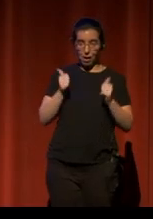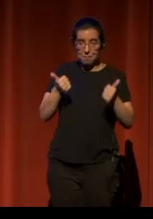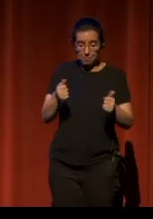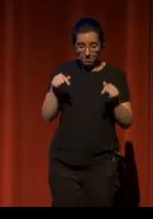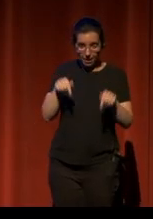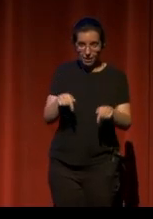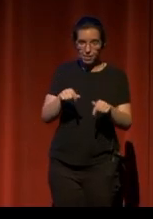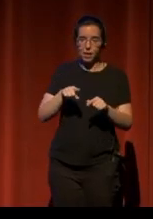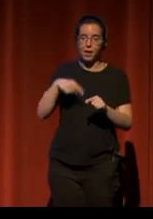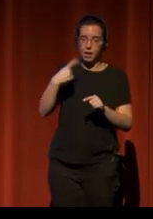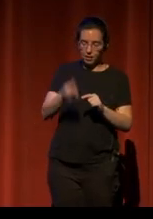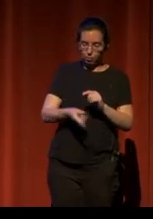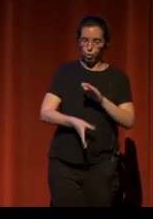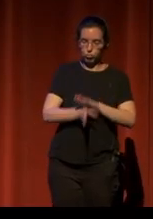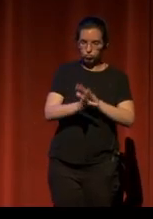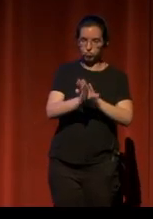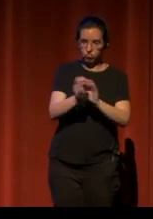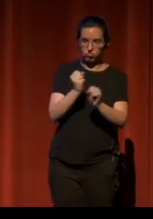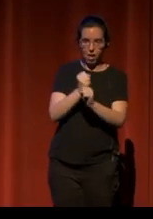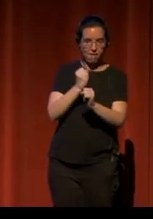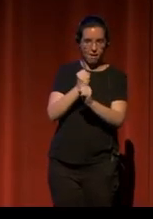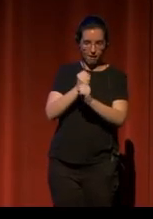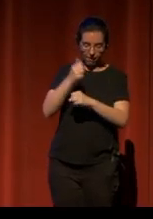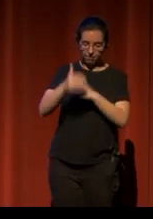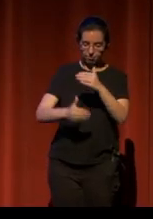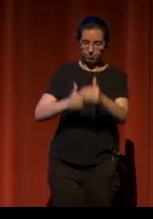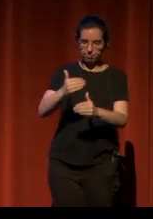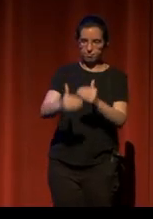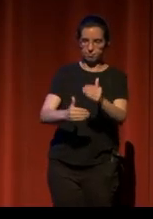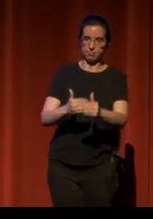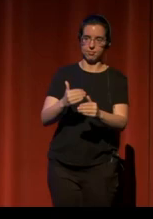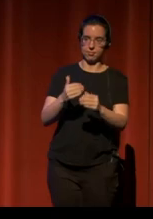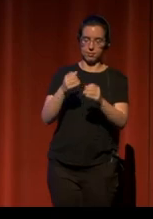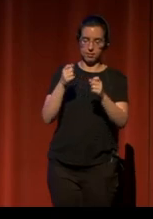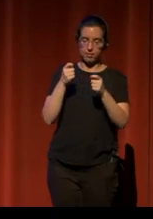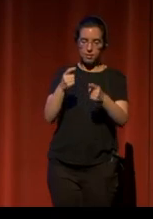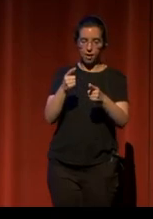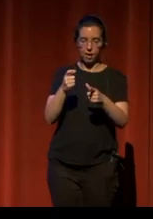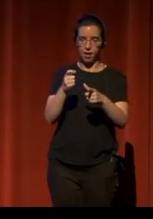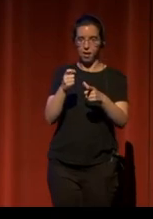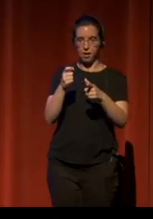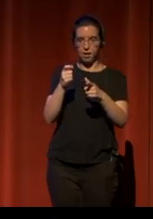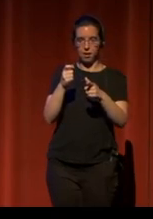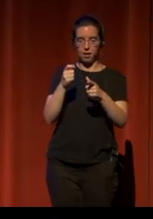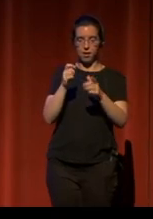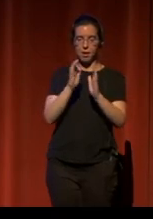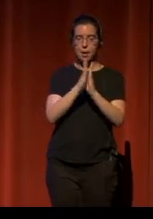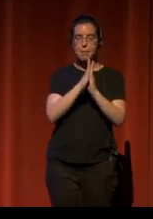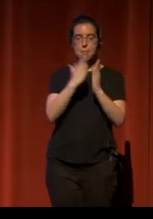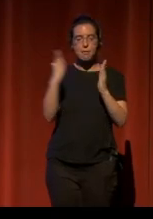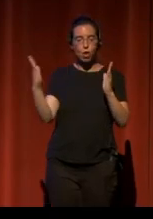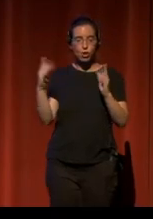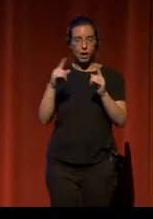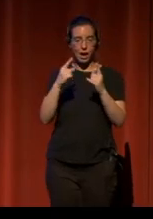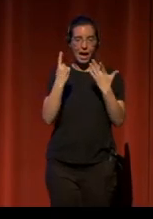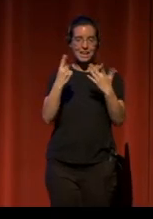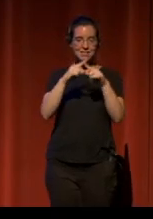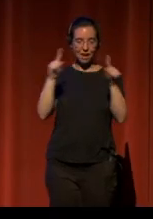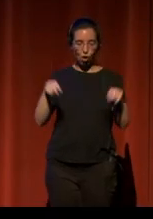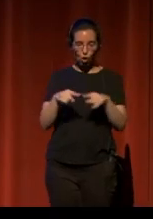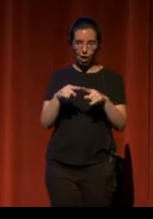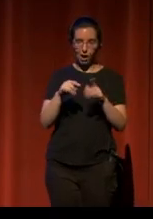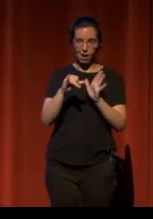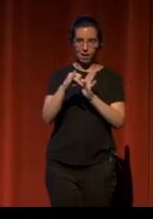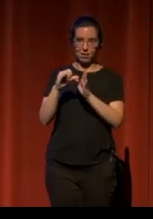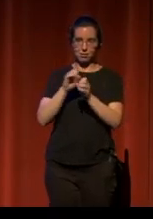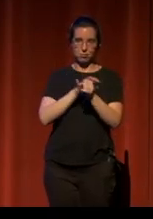vamos a poder hacer muchas cosas juntos no para llevar toda esta esta visión toda esta aproximación de las bibliotecas hexagonales a cuantas más bibliotecas